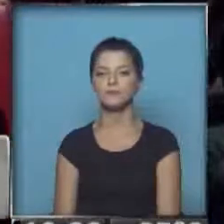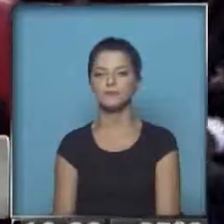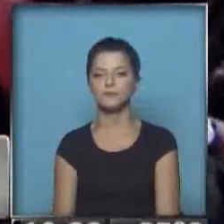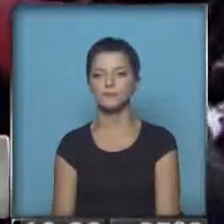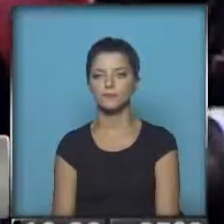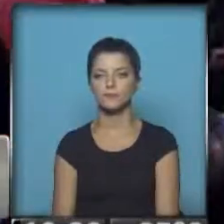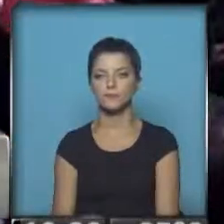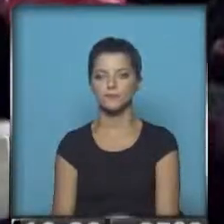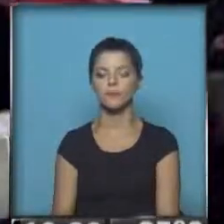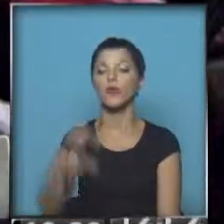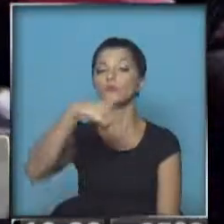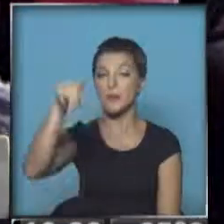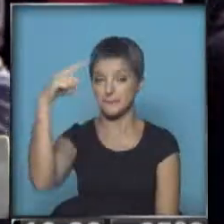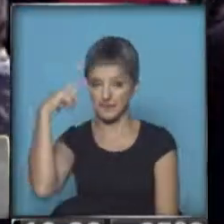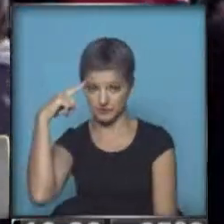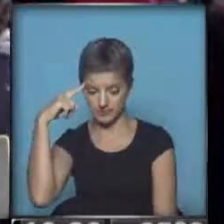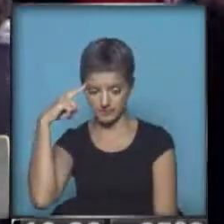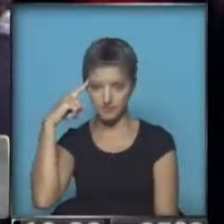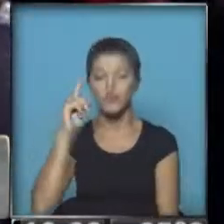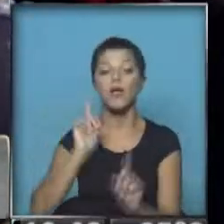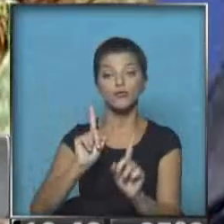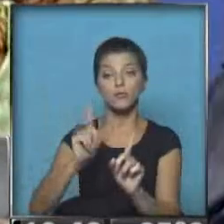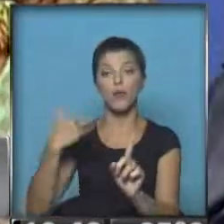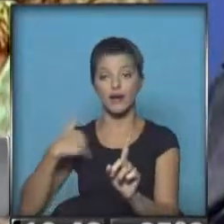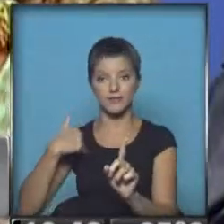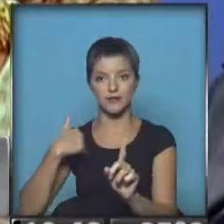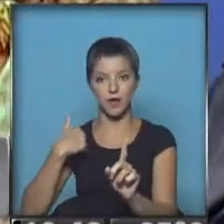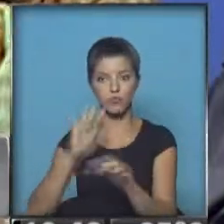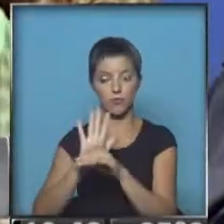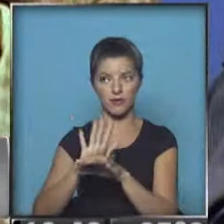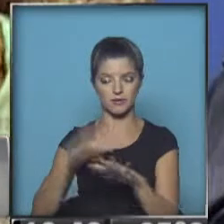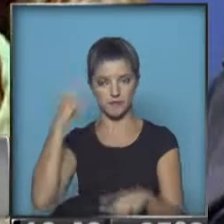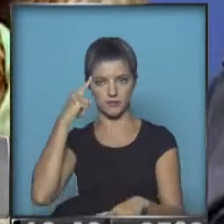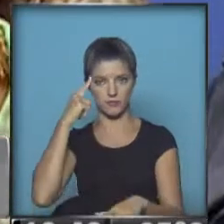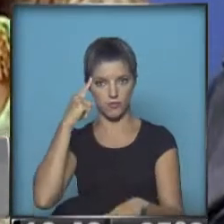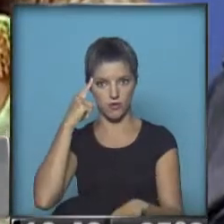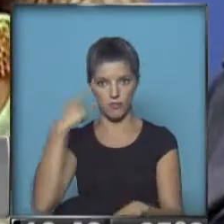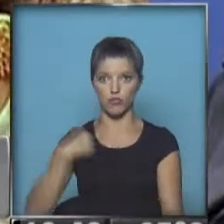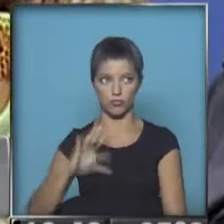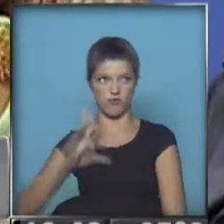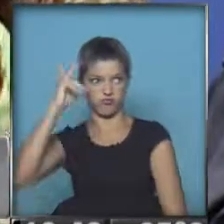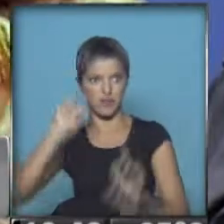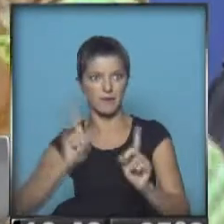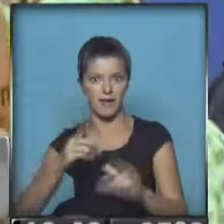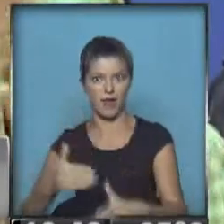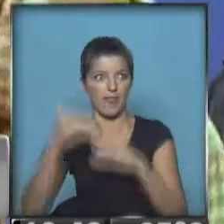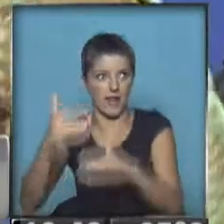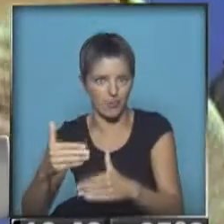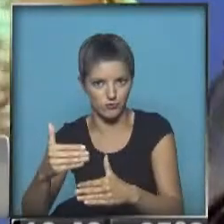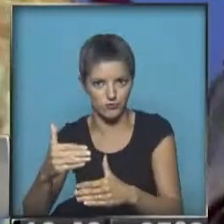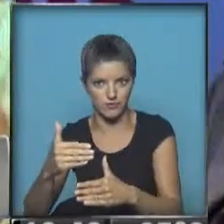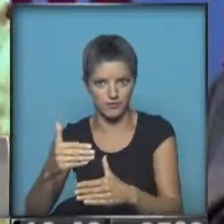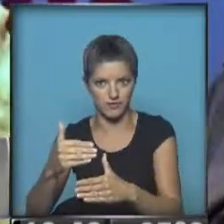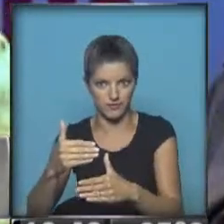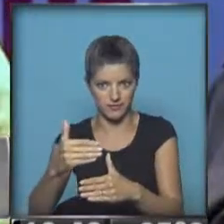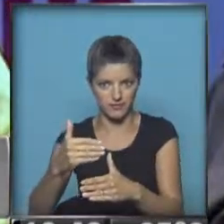que en eso hasta la Argentina fue adelantada, porque hasta para reventar somos adelantados nosotros. Reventamos antes